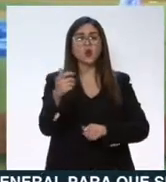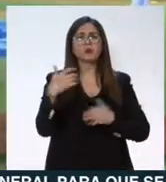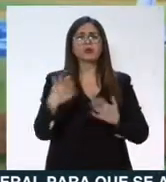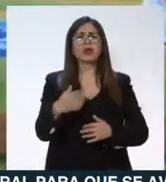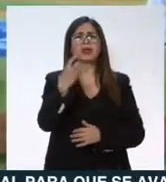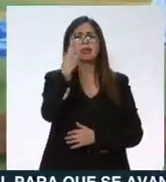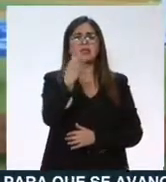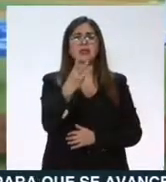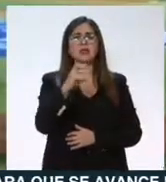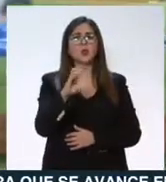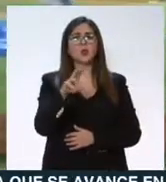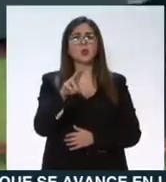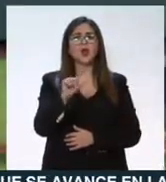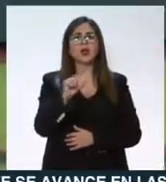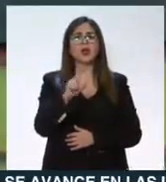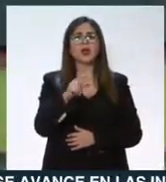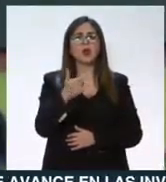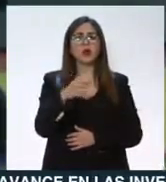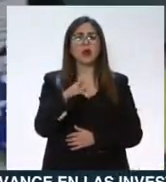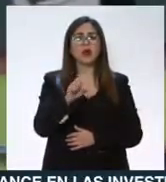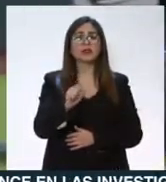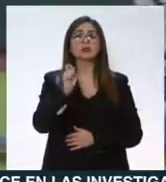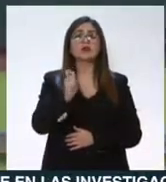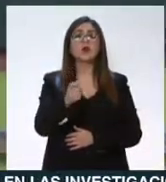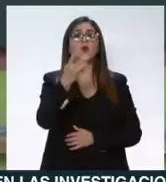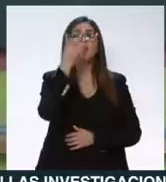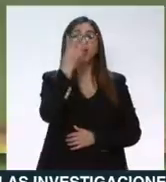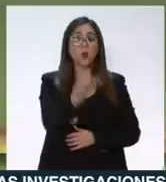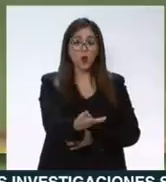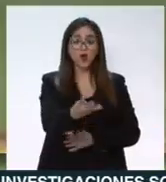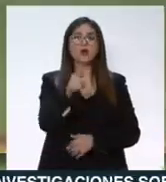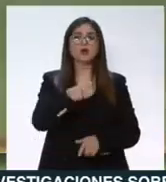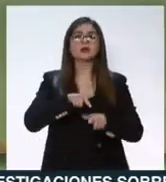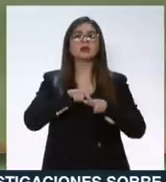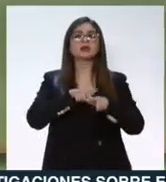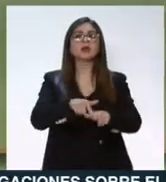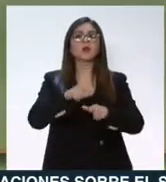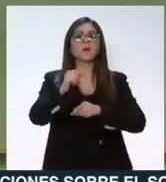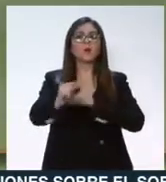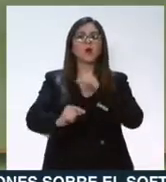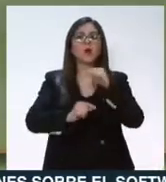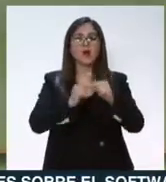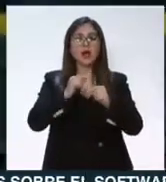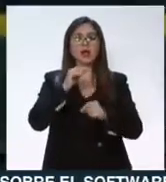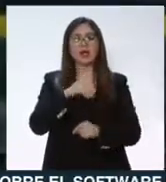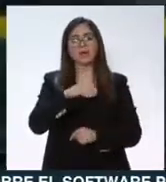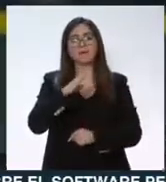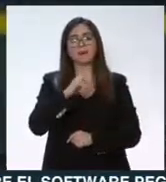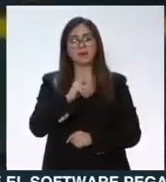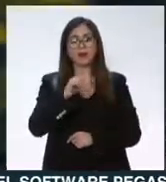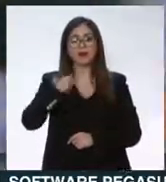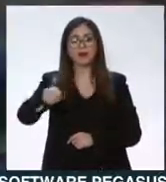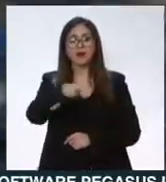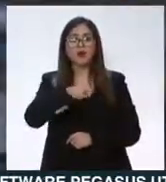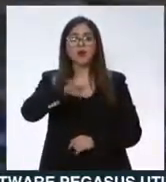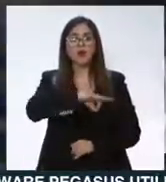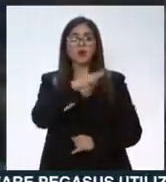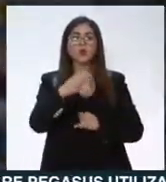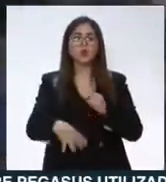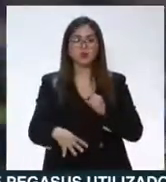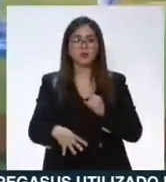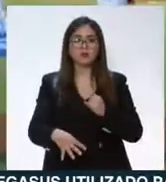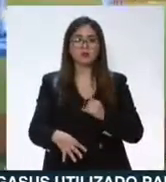3 cuadrangulares. Fueron 4 carreras las impulsadas, además de que fue el MVP de esta serie final. En